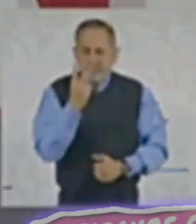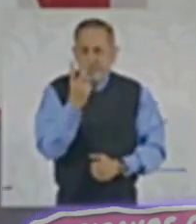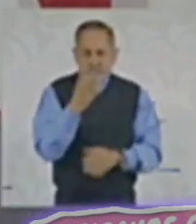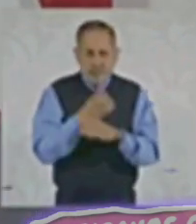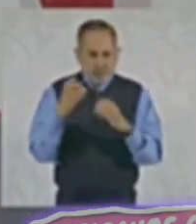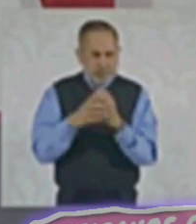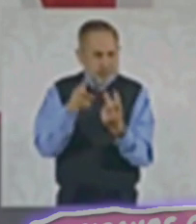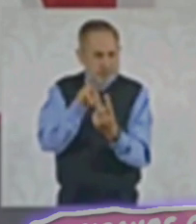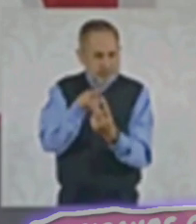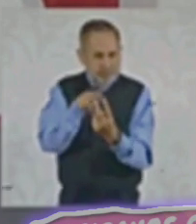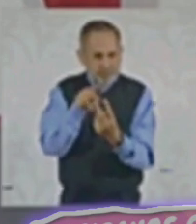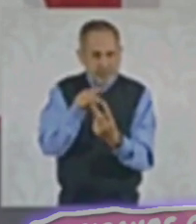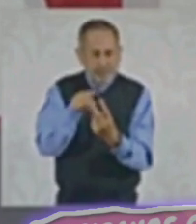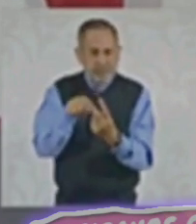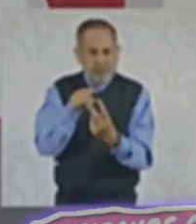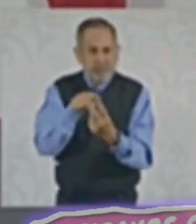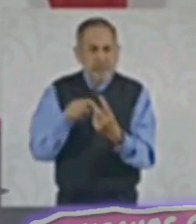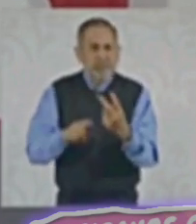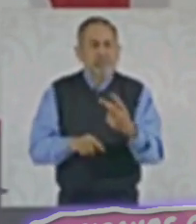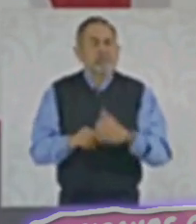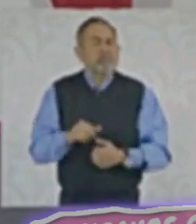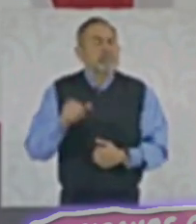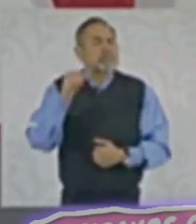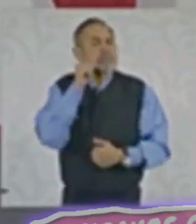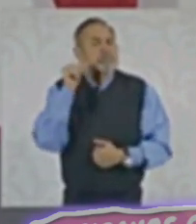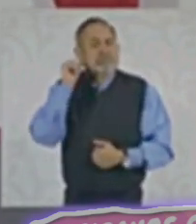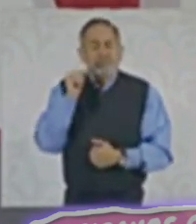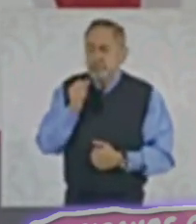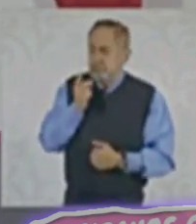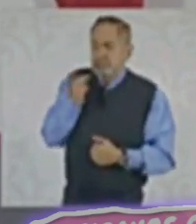Uno, ayer lo dijo